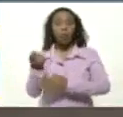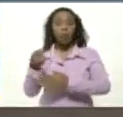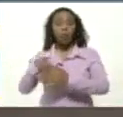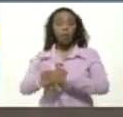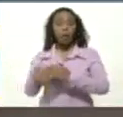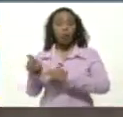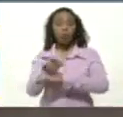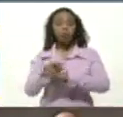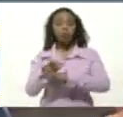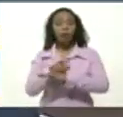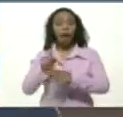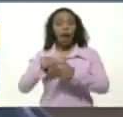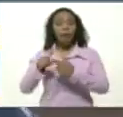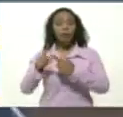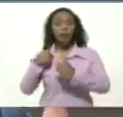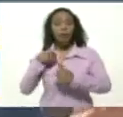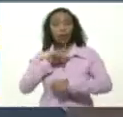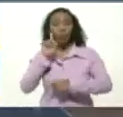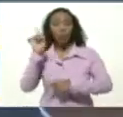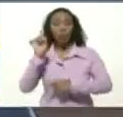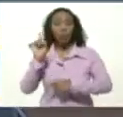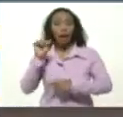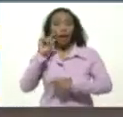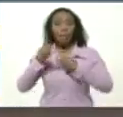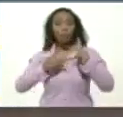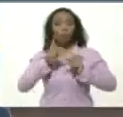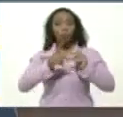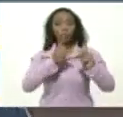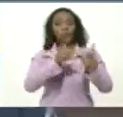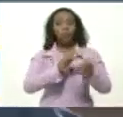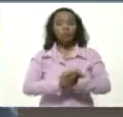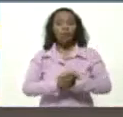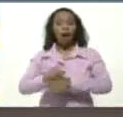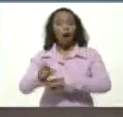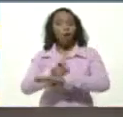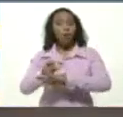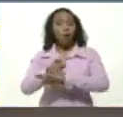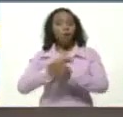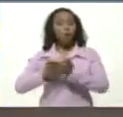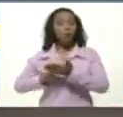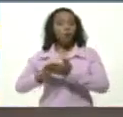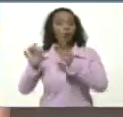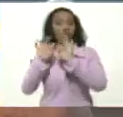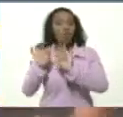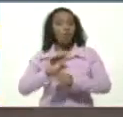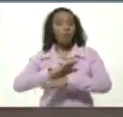gobernantes, entonces no había estímulo a la producción, a buscar la manera de